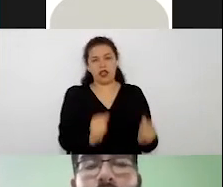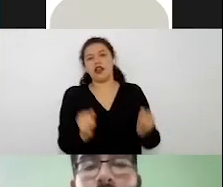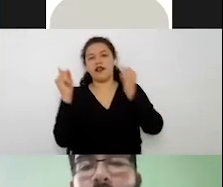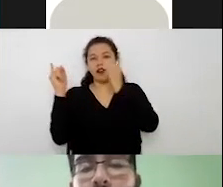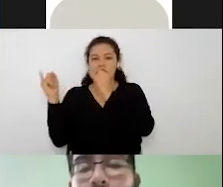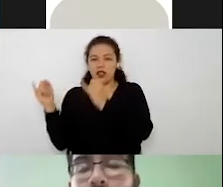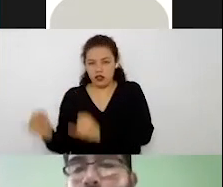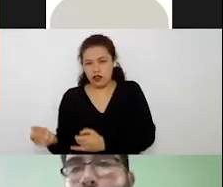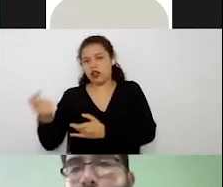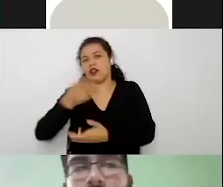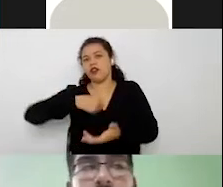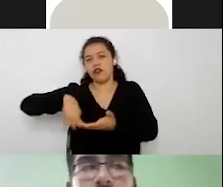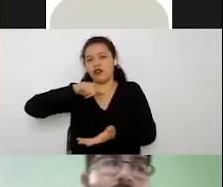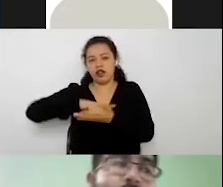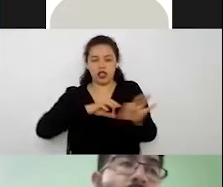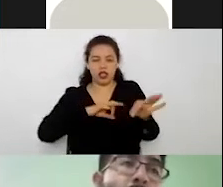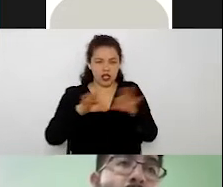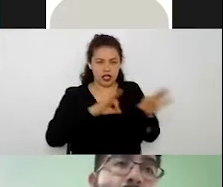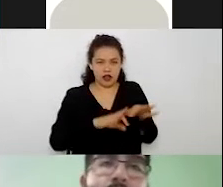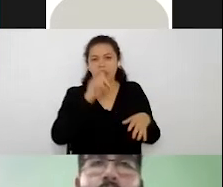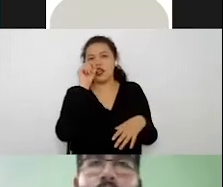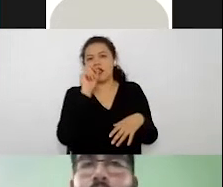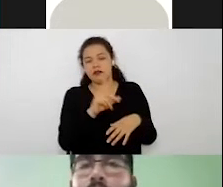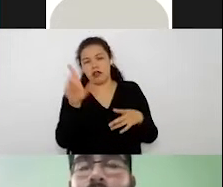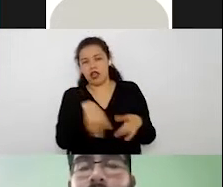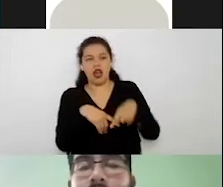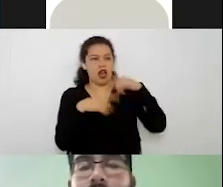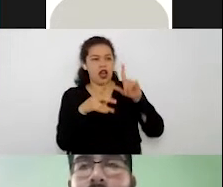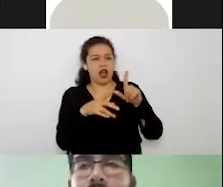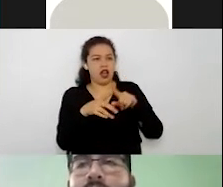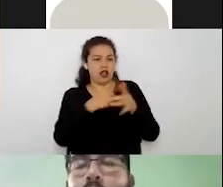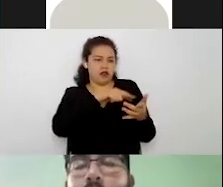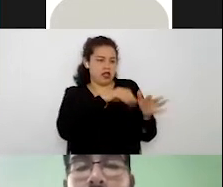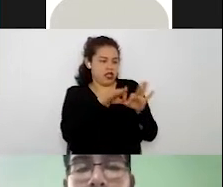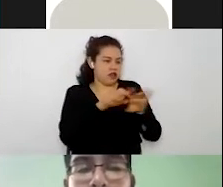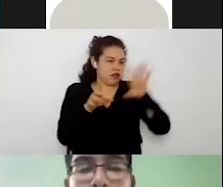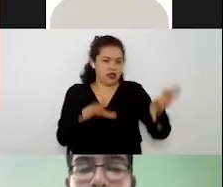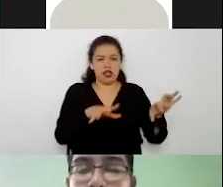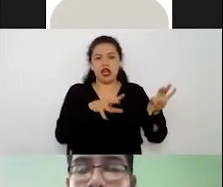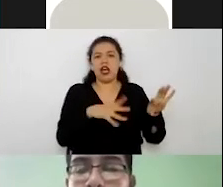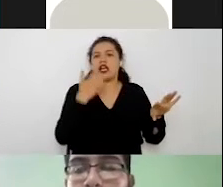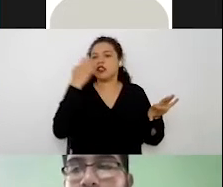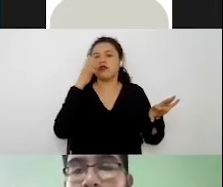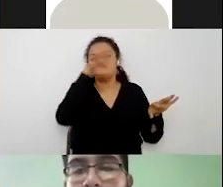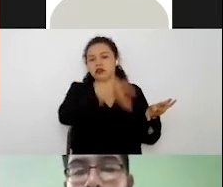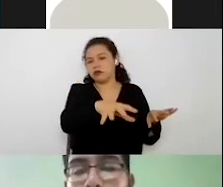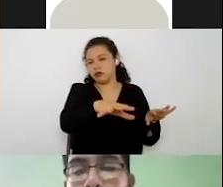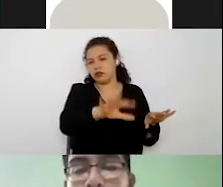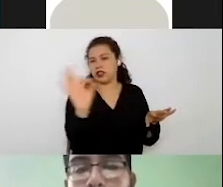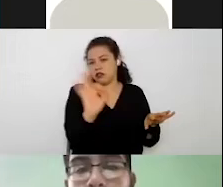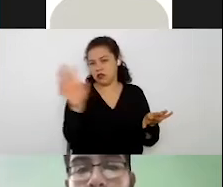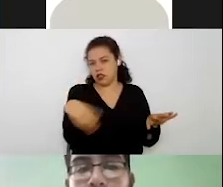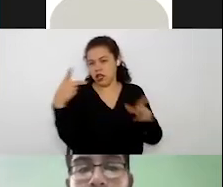nuestro centro de trabajo, como lo puede ser en el centro de trabajo de al lado, como lo puede ser en la escuela a la que vamos, como lo puede ser en una